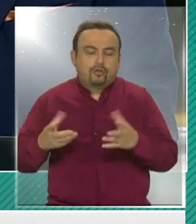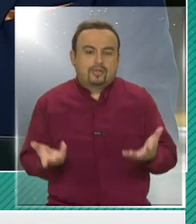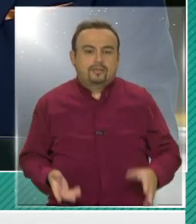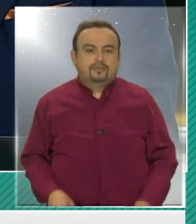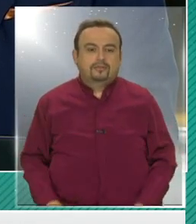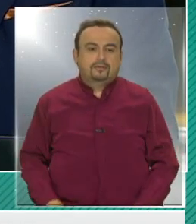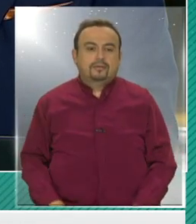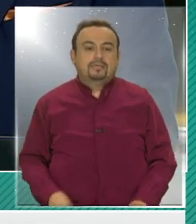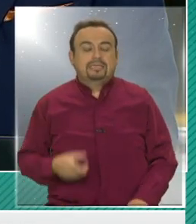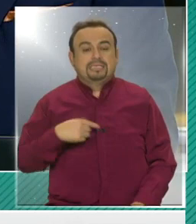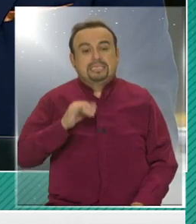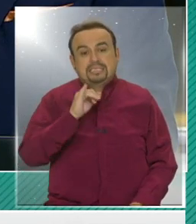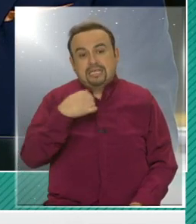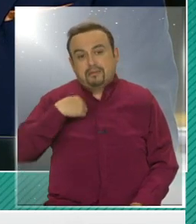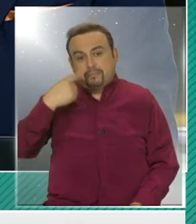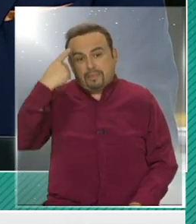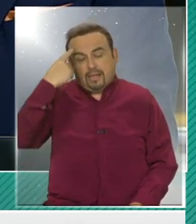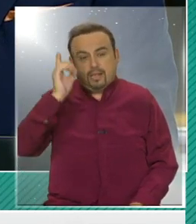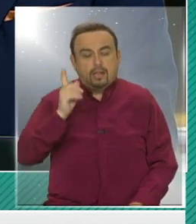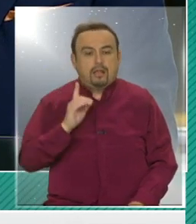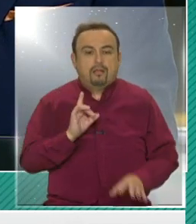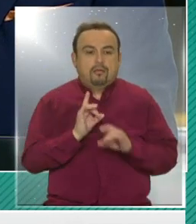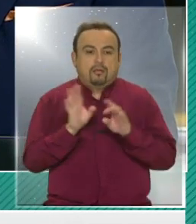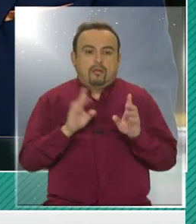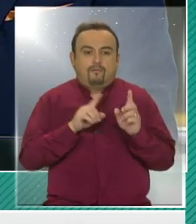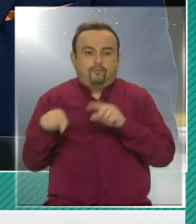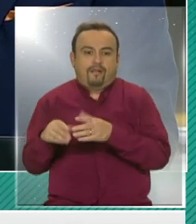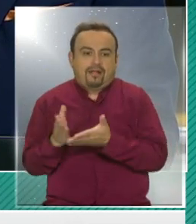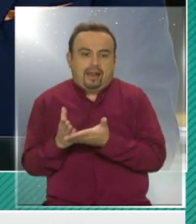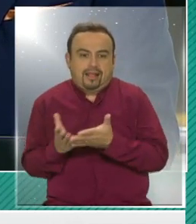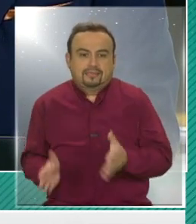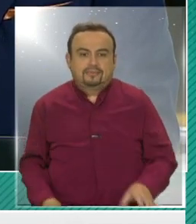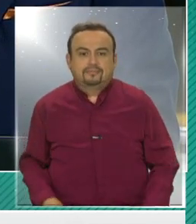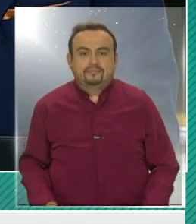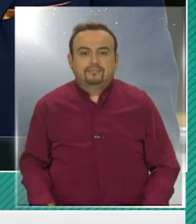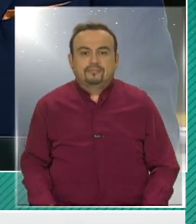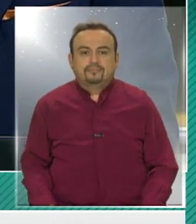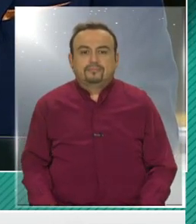gente sobre todo si pensamos tal vez en una eventual vuelta a clase